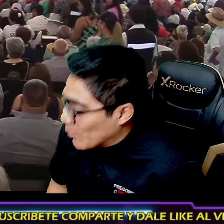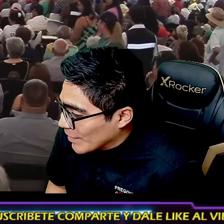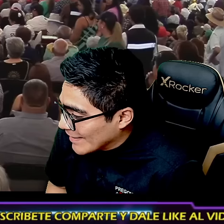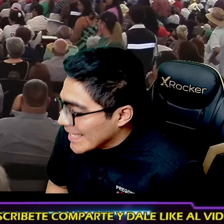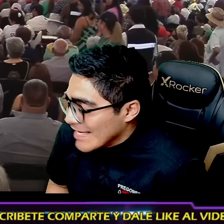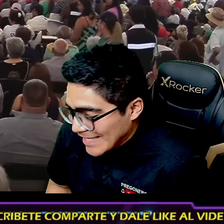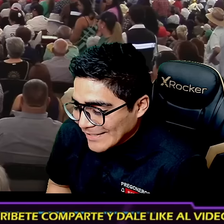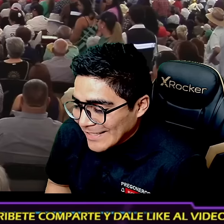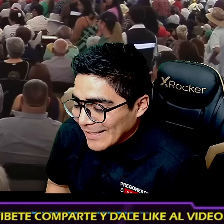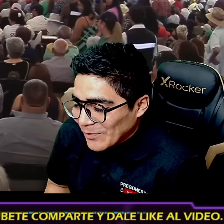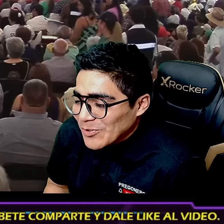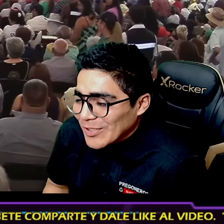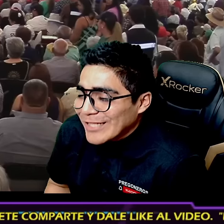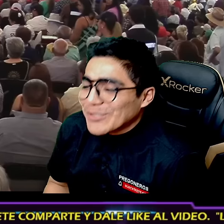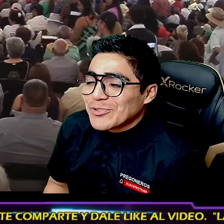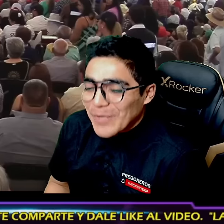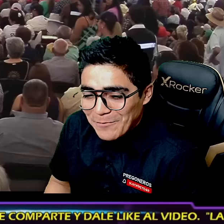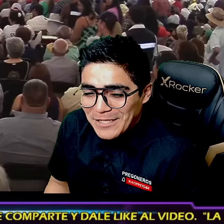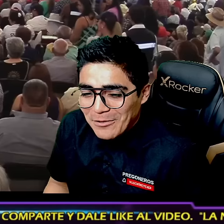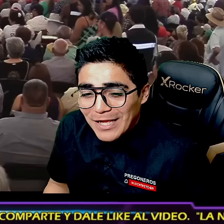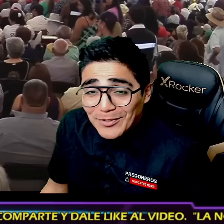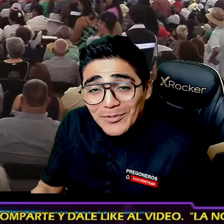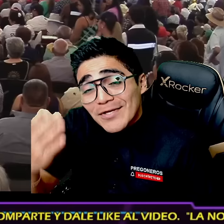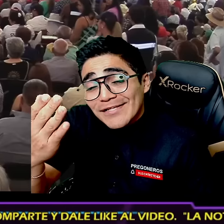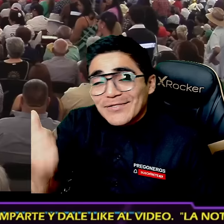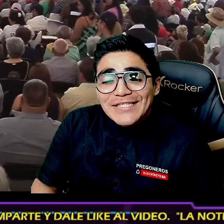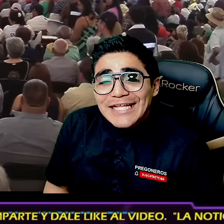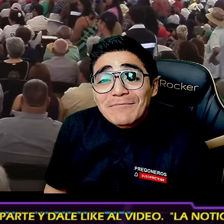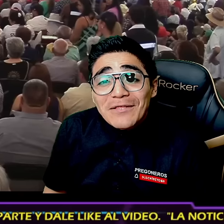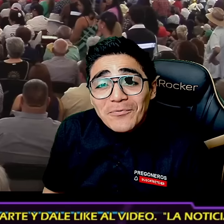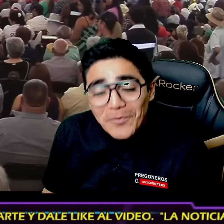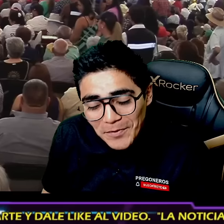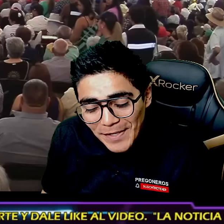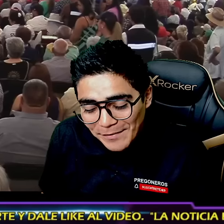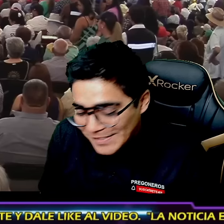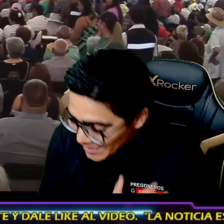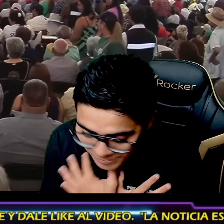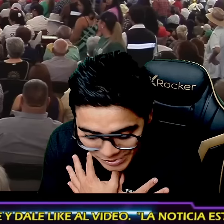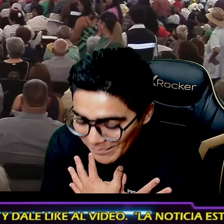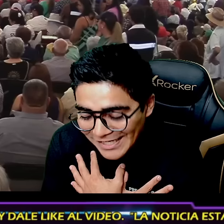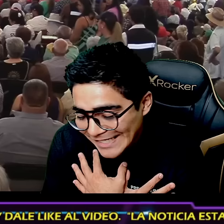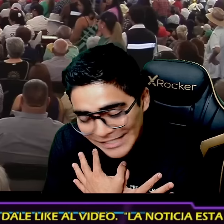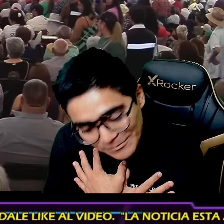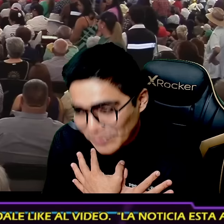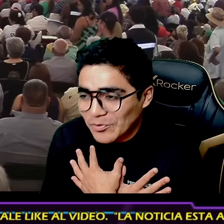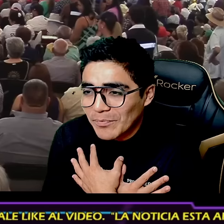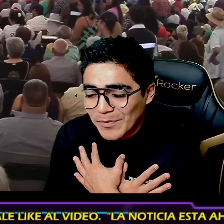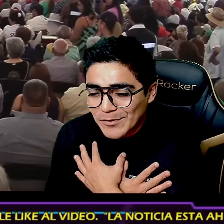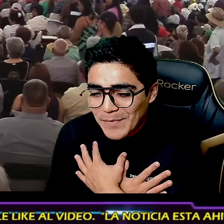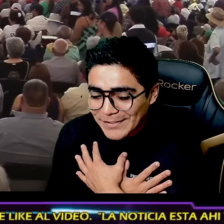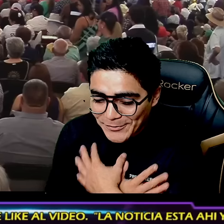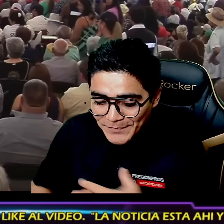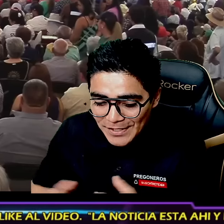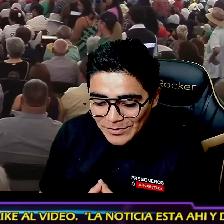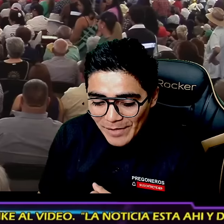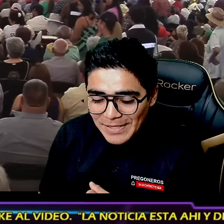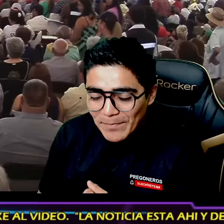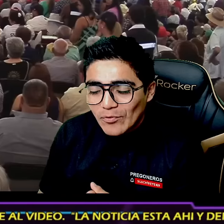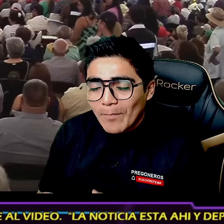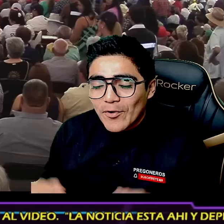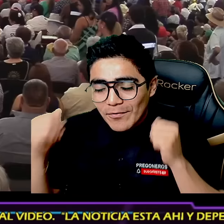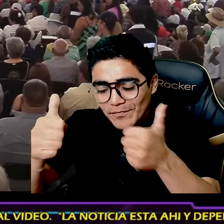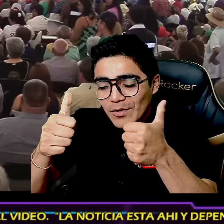este lunes 17 de junio del 2024. Si nos estás viendo por primera vez, muchísimas gracias por tu tiempo y por tu espacio.